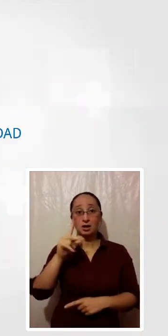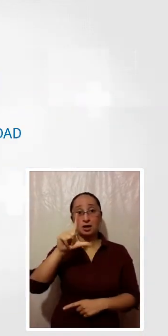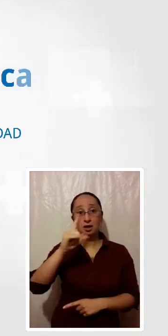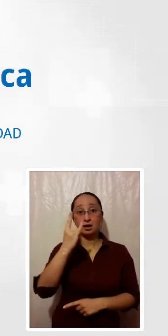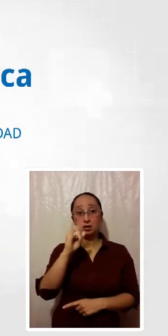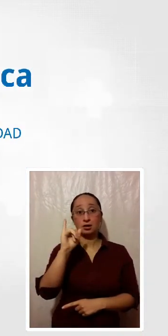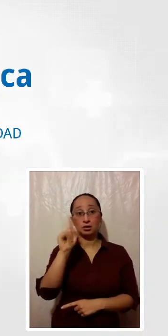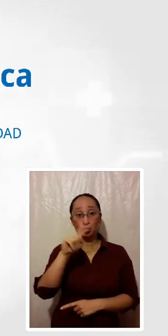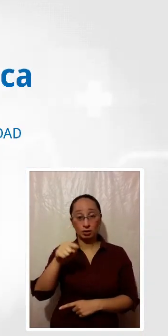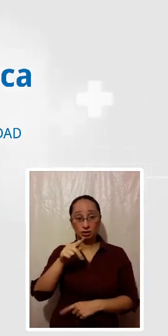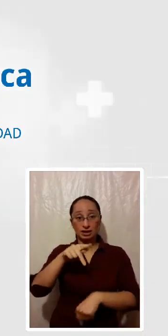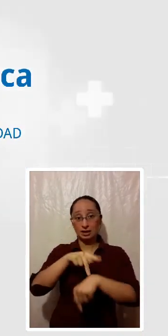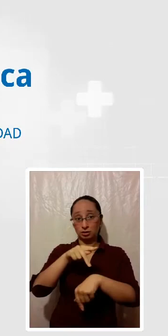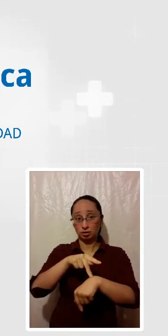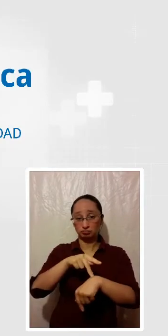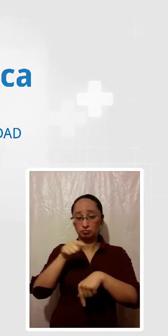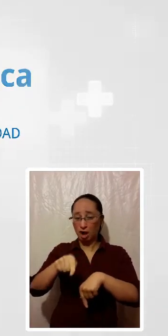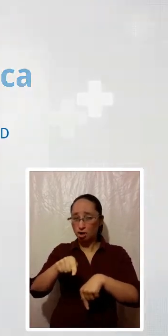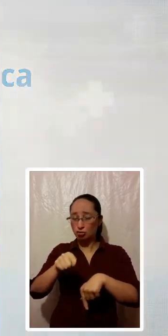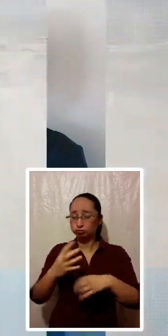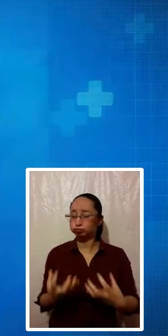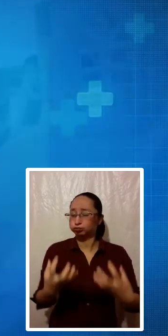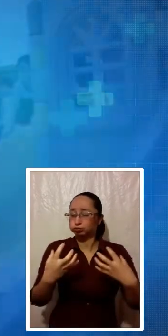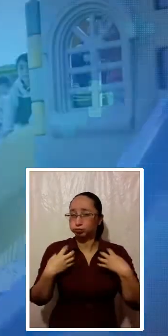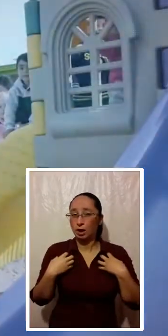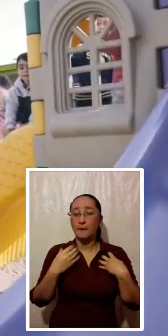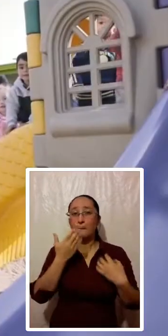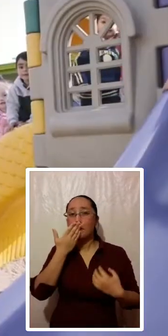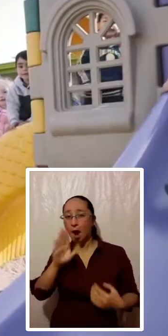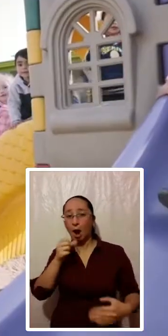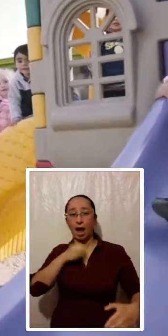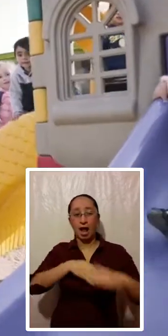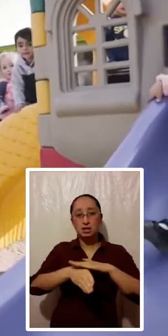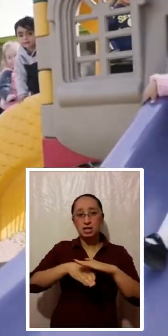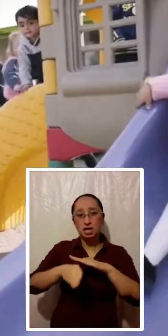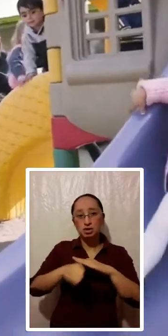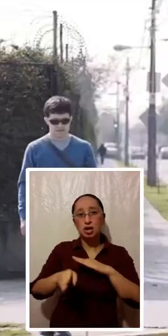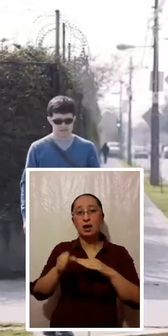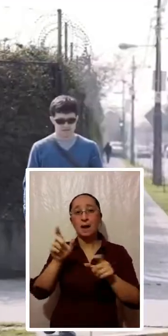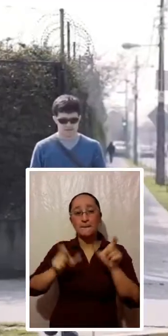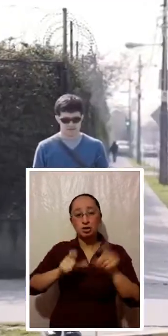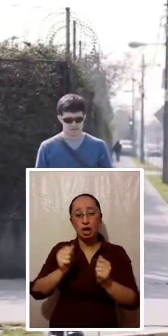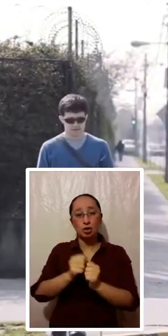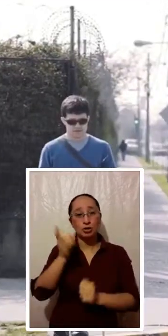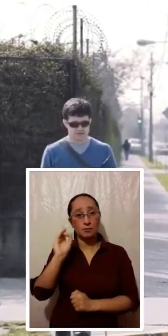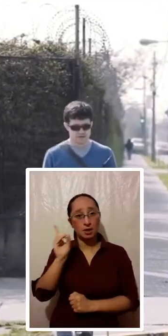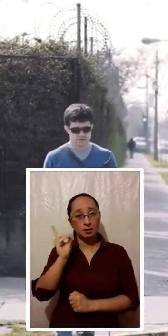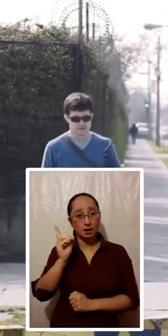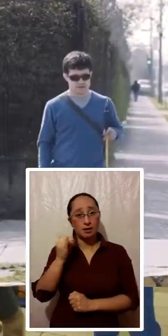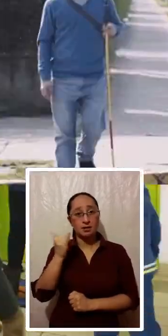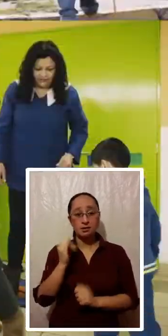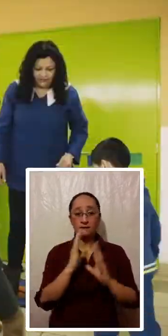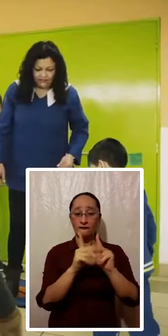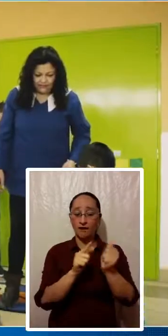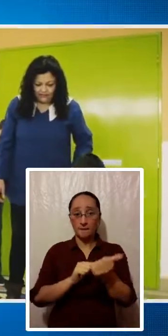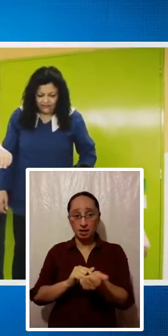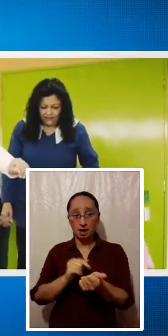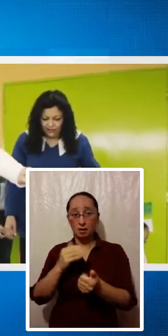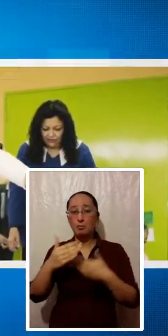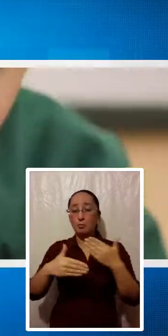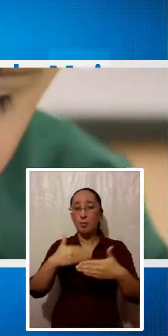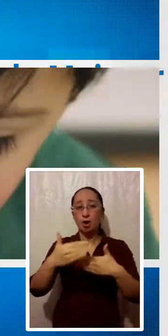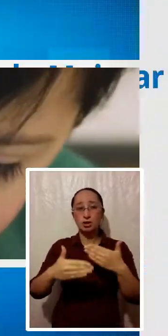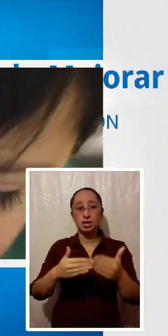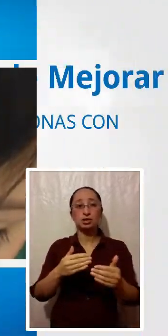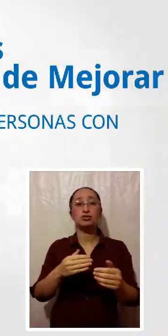kinesiólogo. Ellos son los encargados de mejorar el acceso de las personas con discapacidad y sus familias a procesos